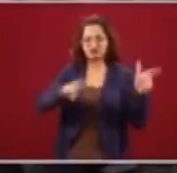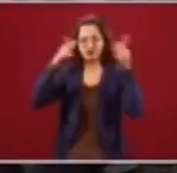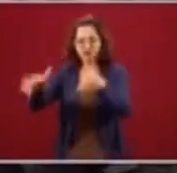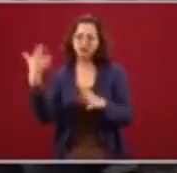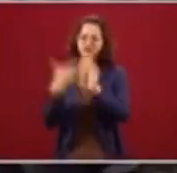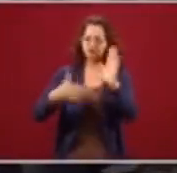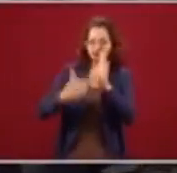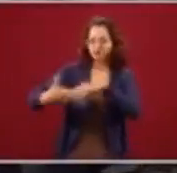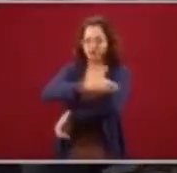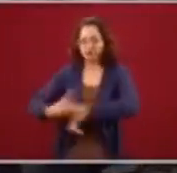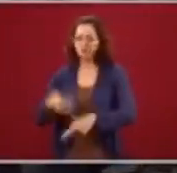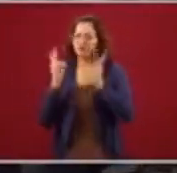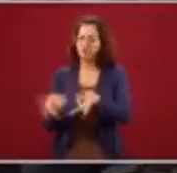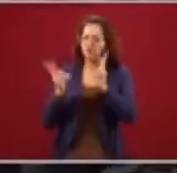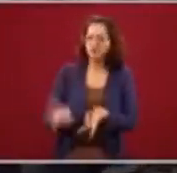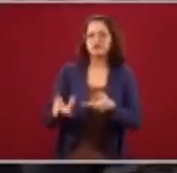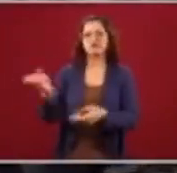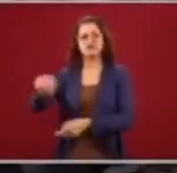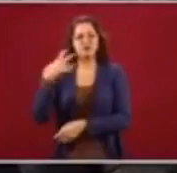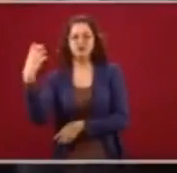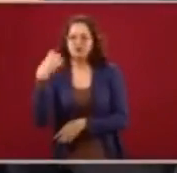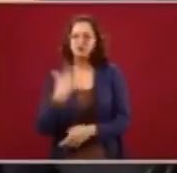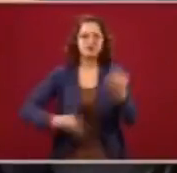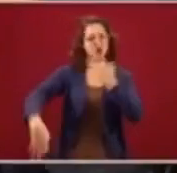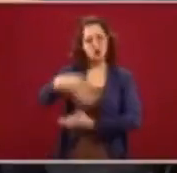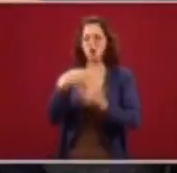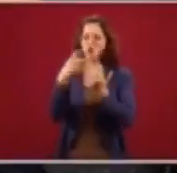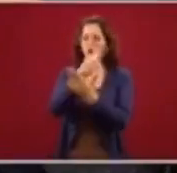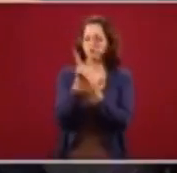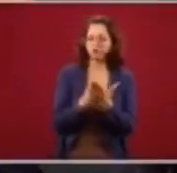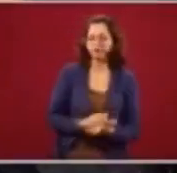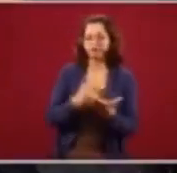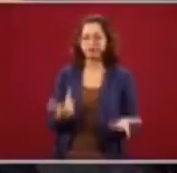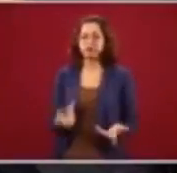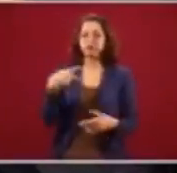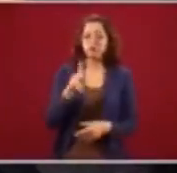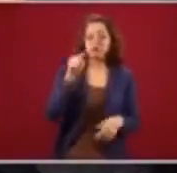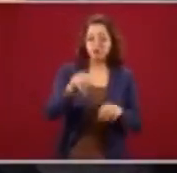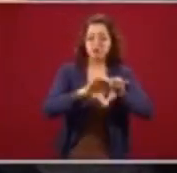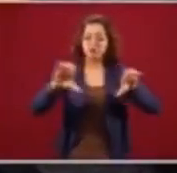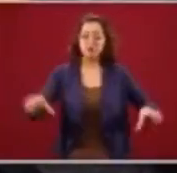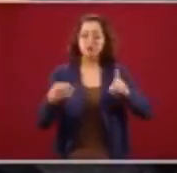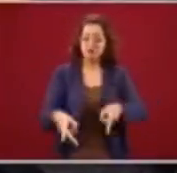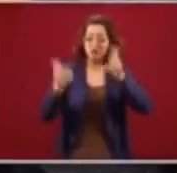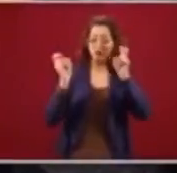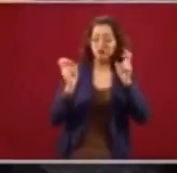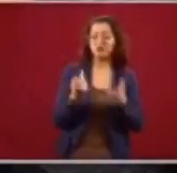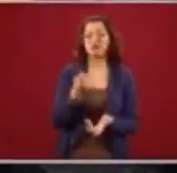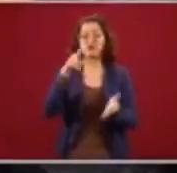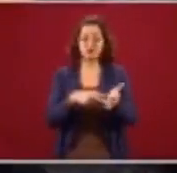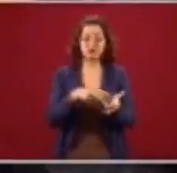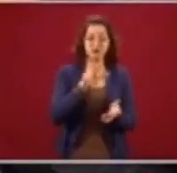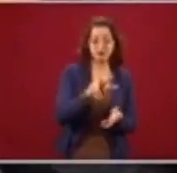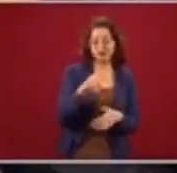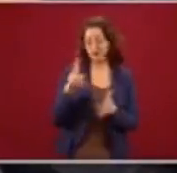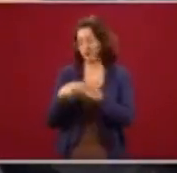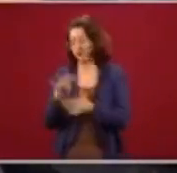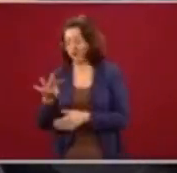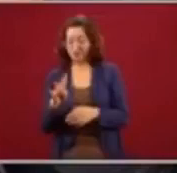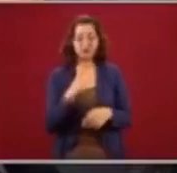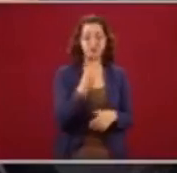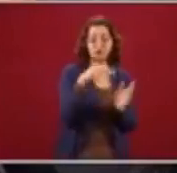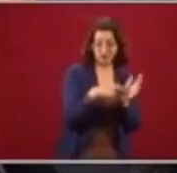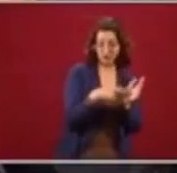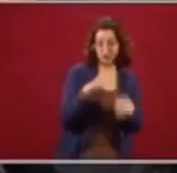para pláticas con las familias todos estos programas sociales las tomas clandestinas en 'hidalgo' pasaron de 2018 2019 de